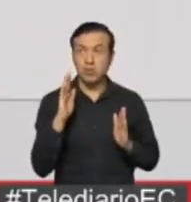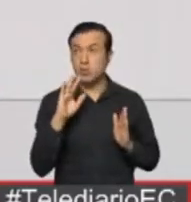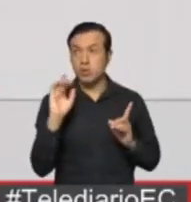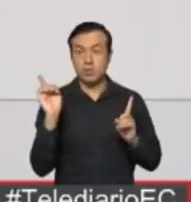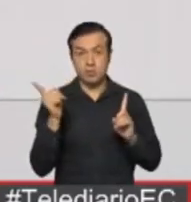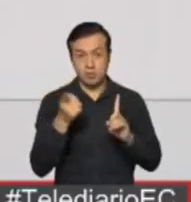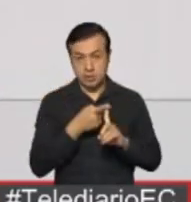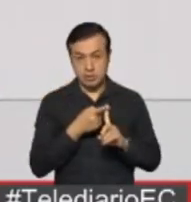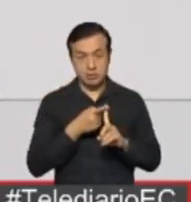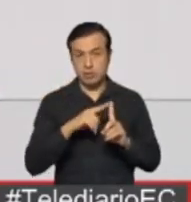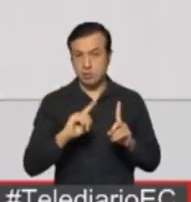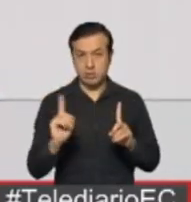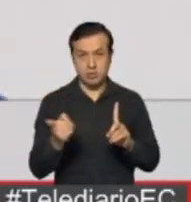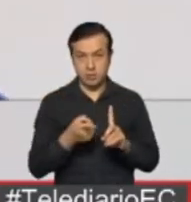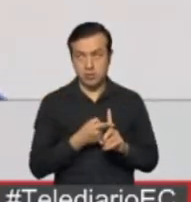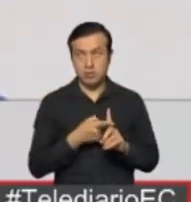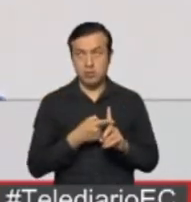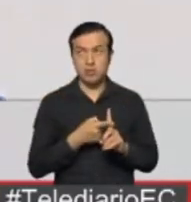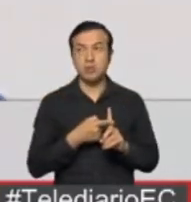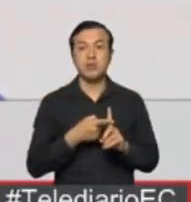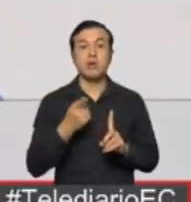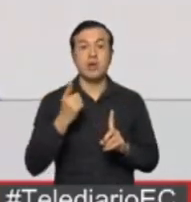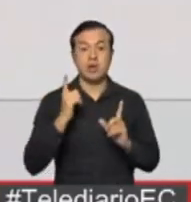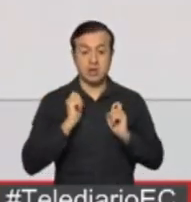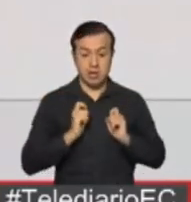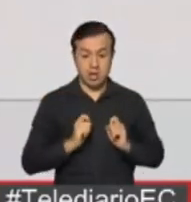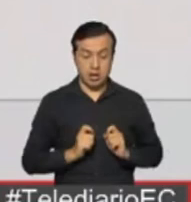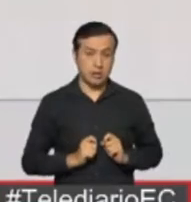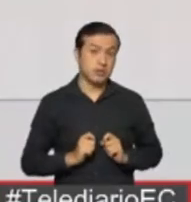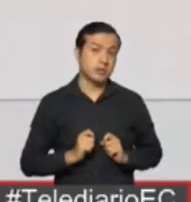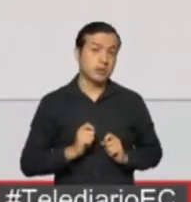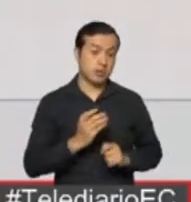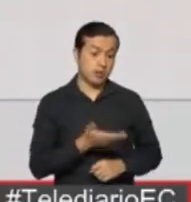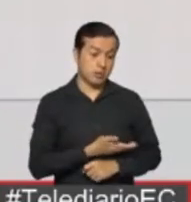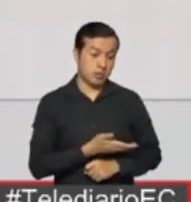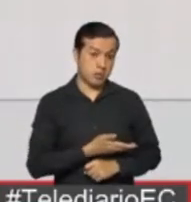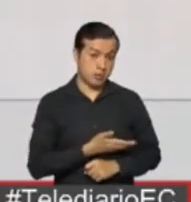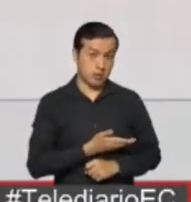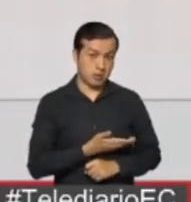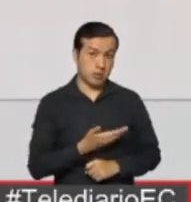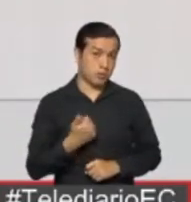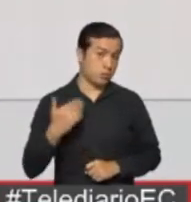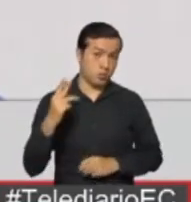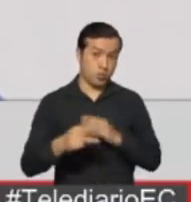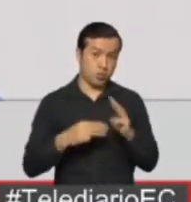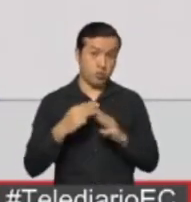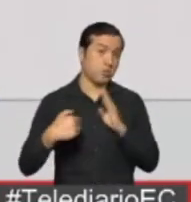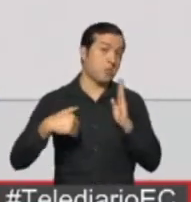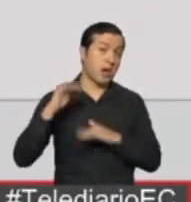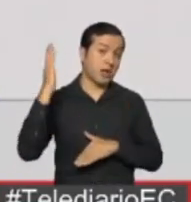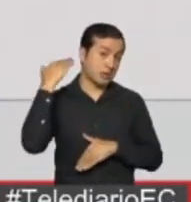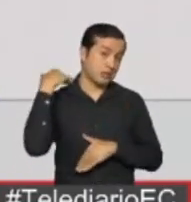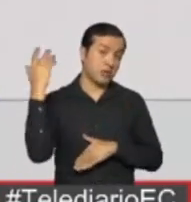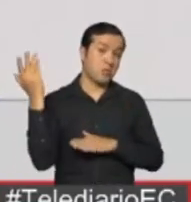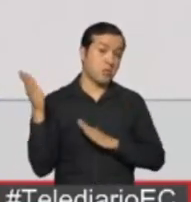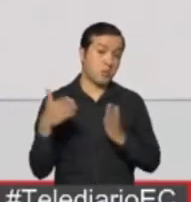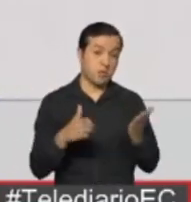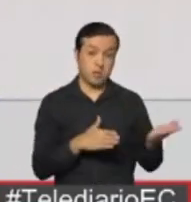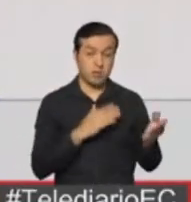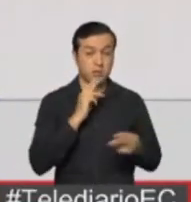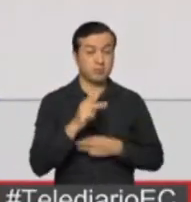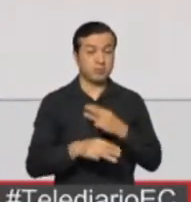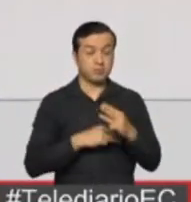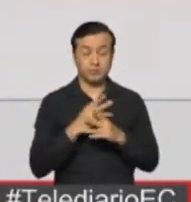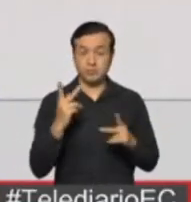uno en frecuencia es decir está por encima del cáncer de mama el planeta por otra parte es el cáncer más mortal también en todo el